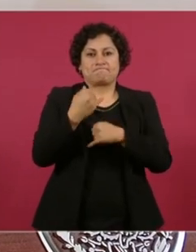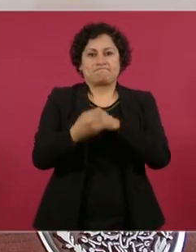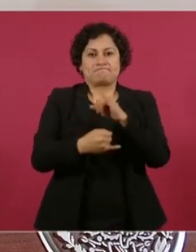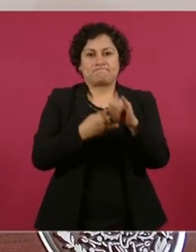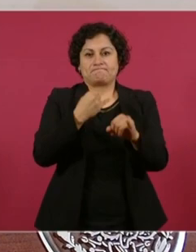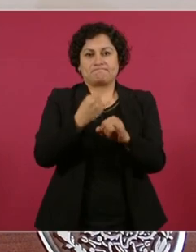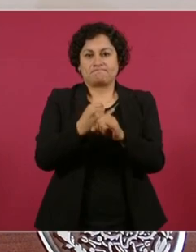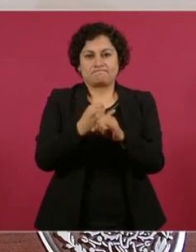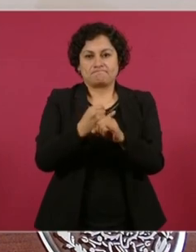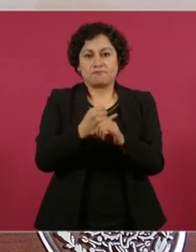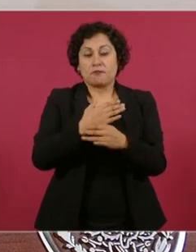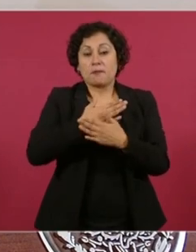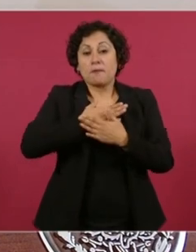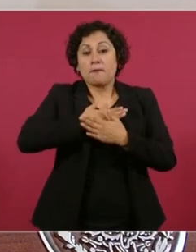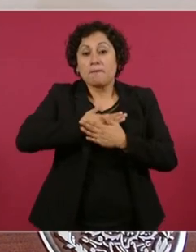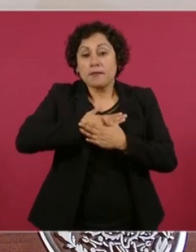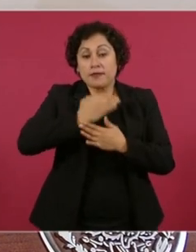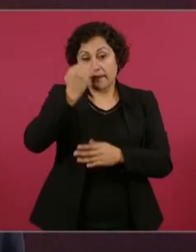sostengo,